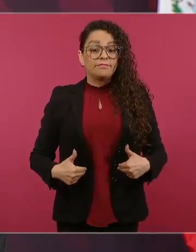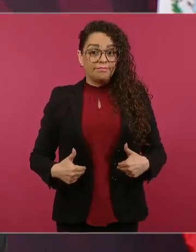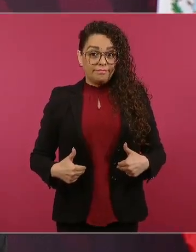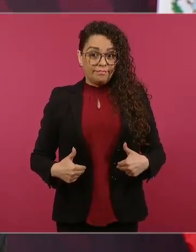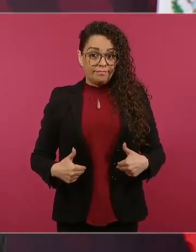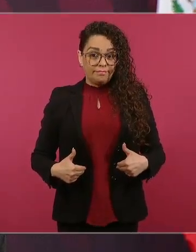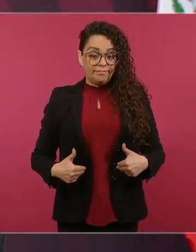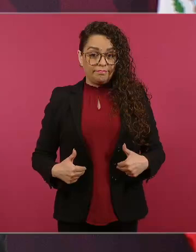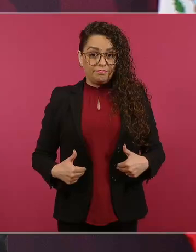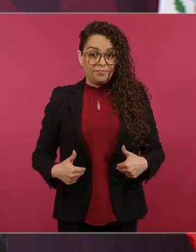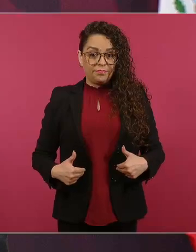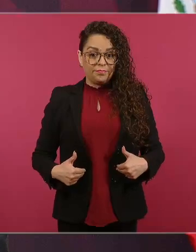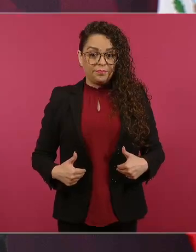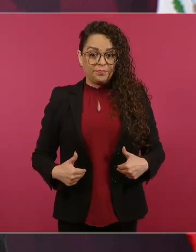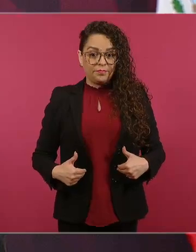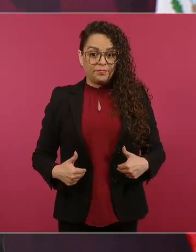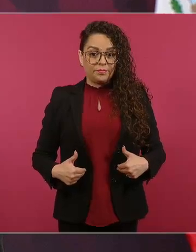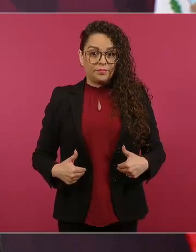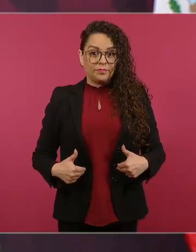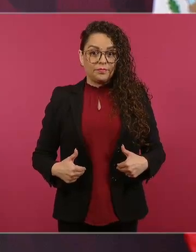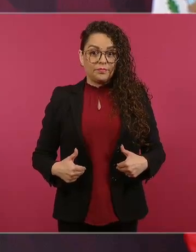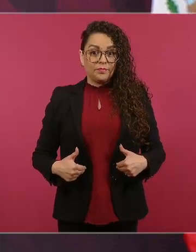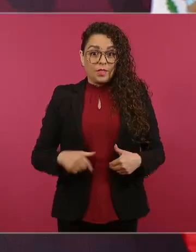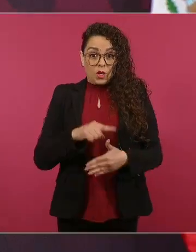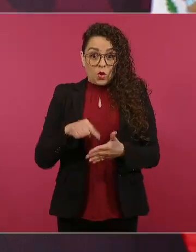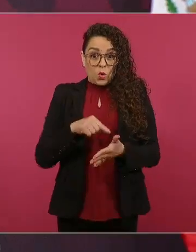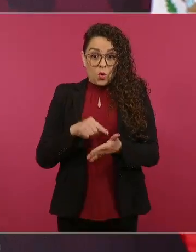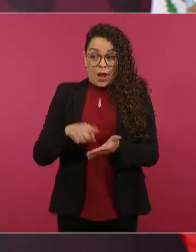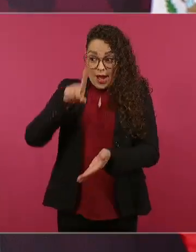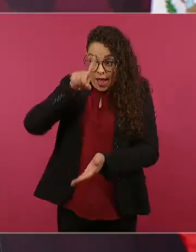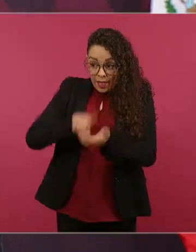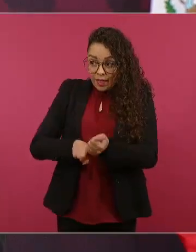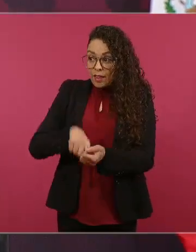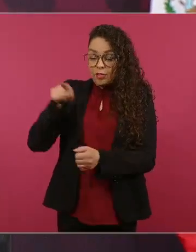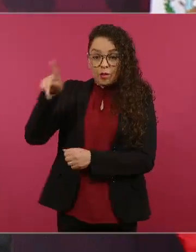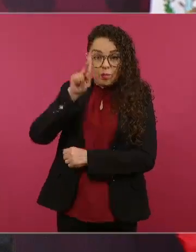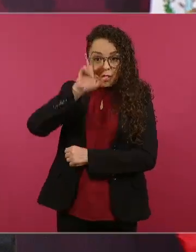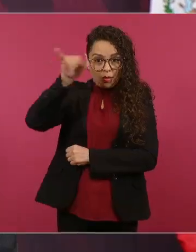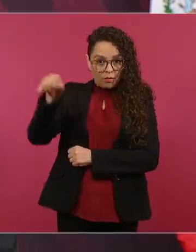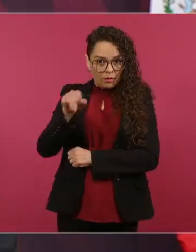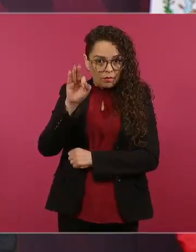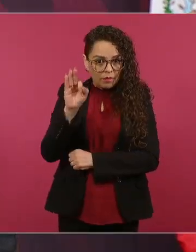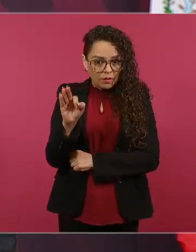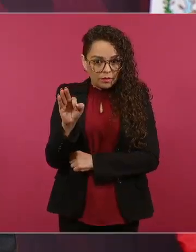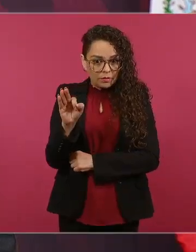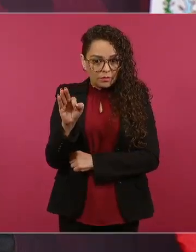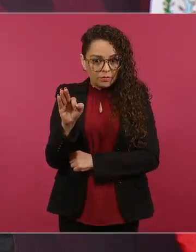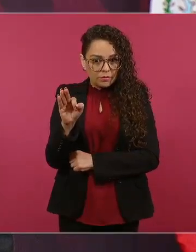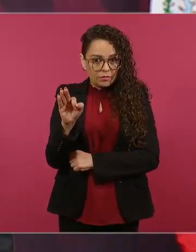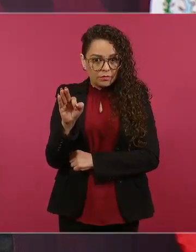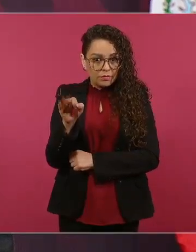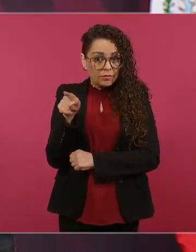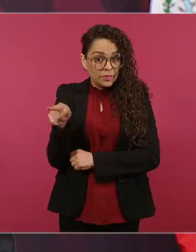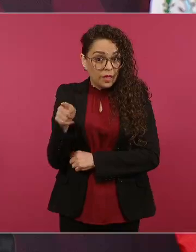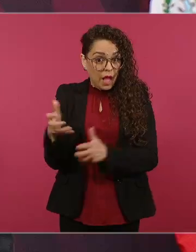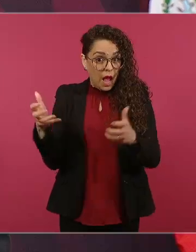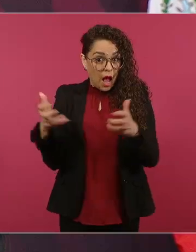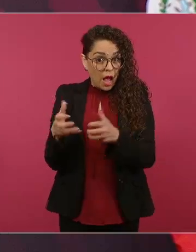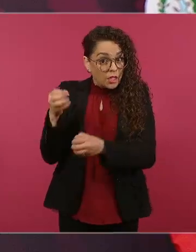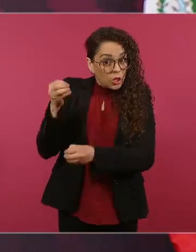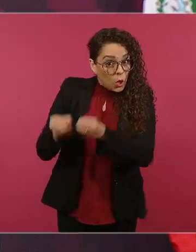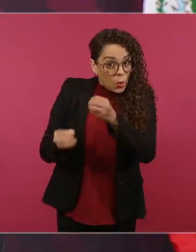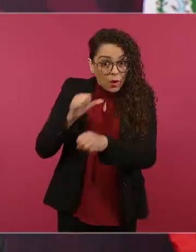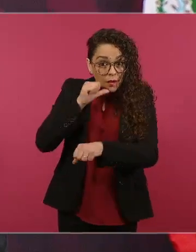Desde el Poder Judicial. Y esto no fue un asunto nada más de jueces, porque